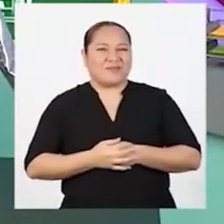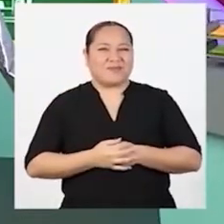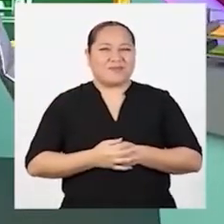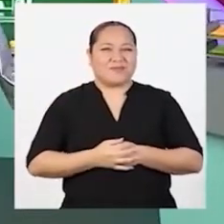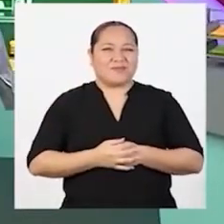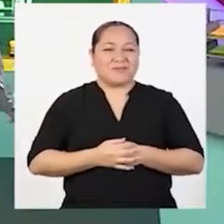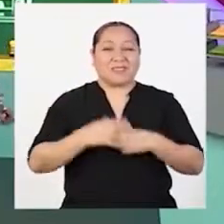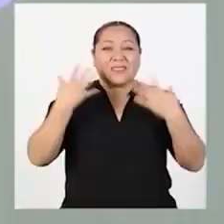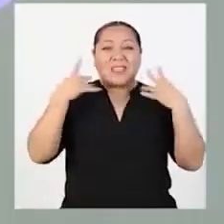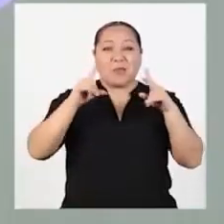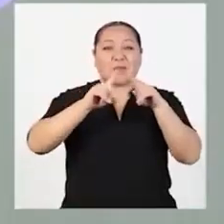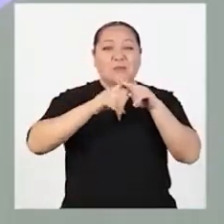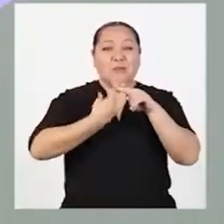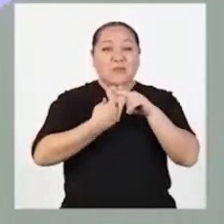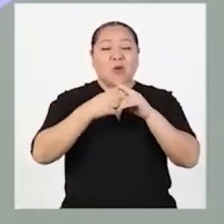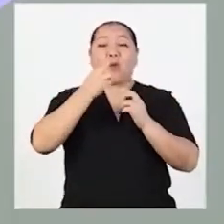Claridad.